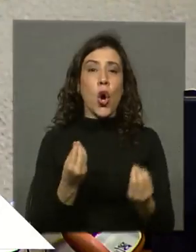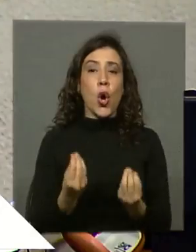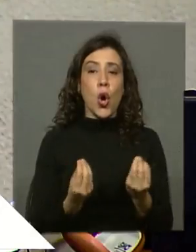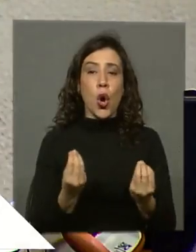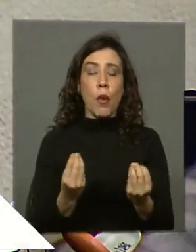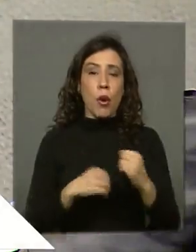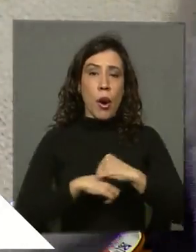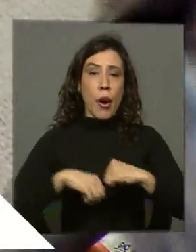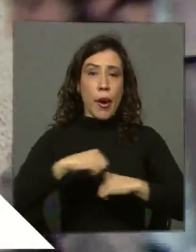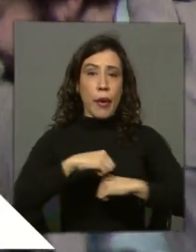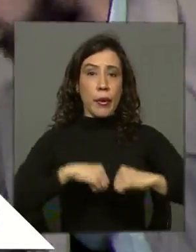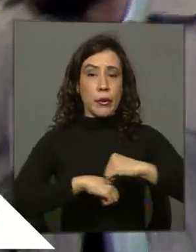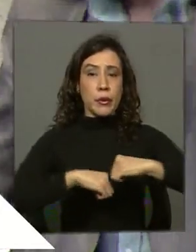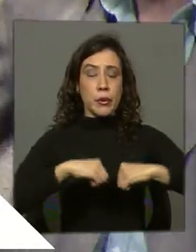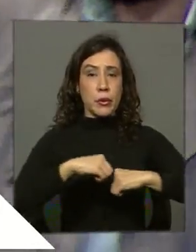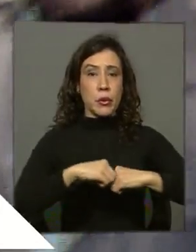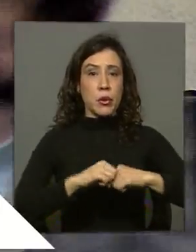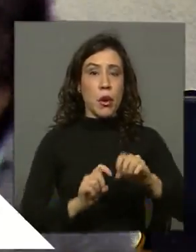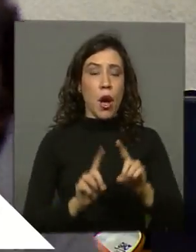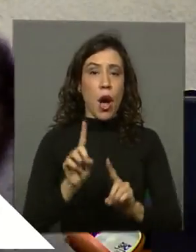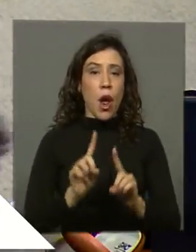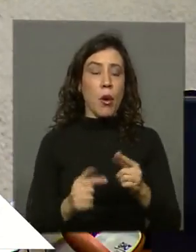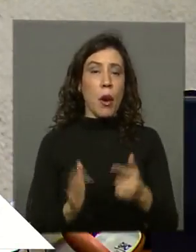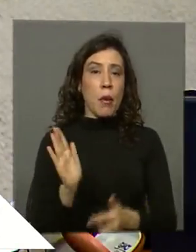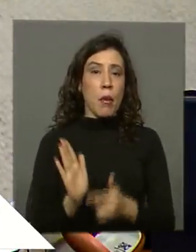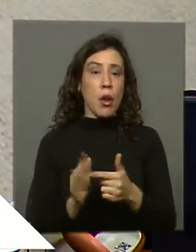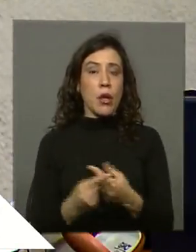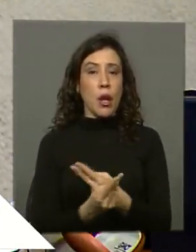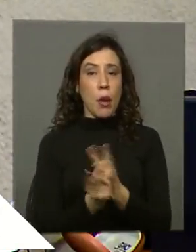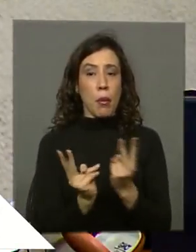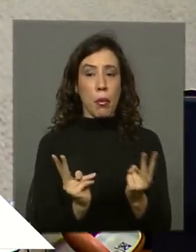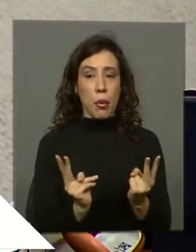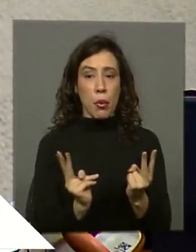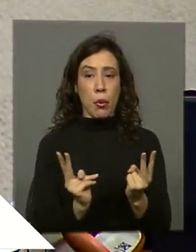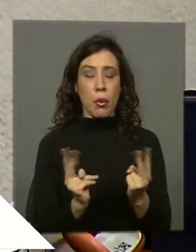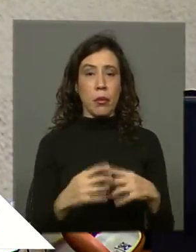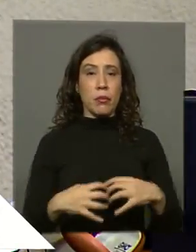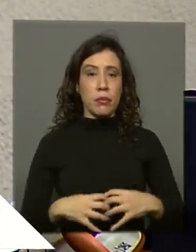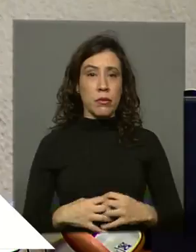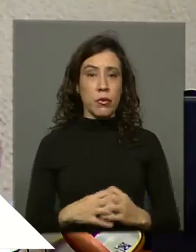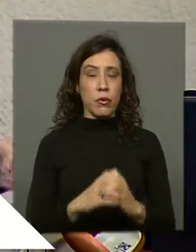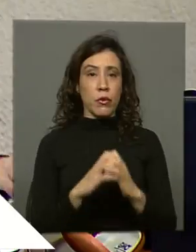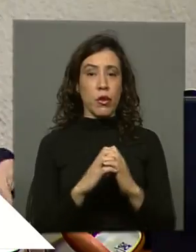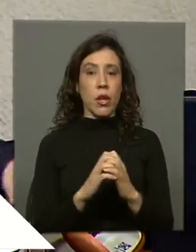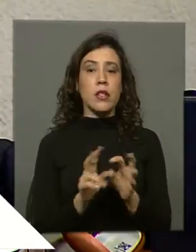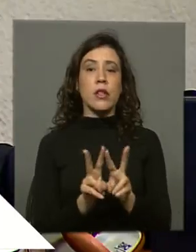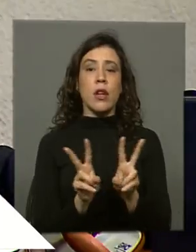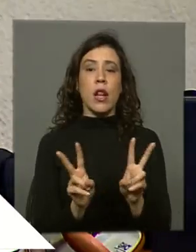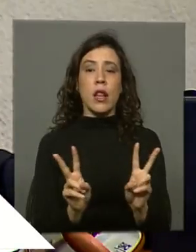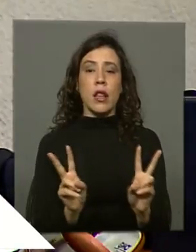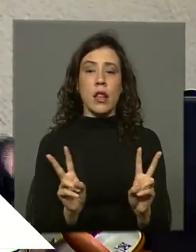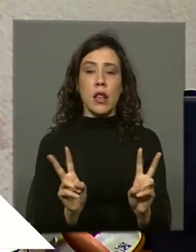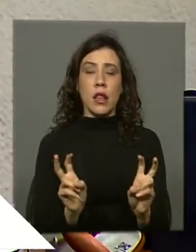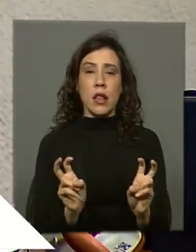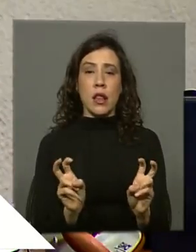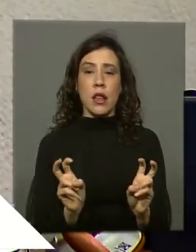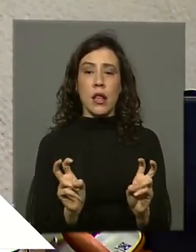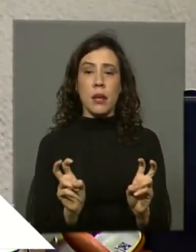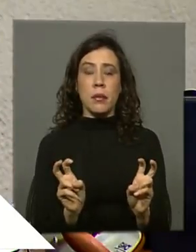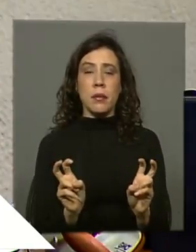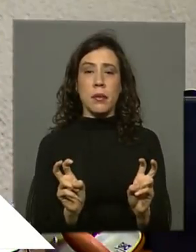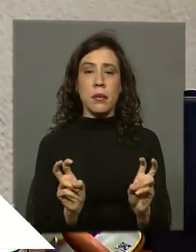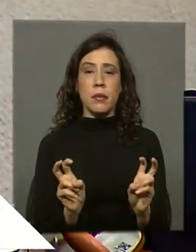estructurando también algunas políticas públicas que vayan fortaleciendo lo que tiene que ver con las medidas sobre todo